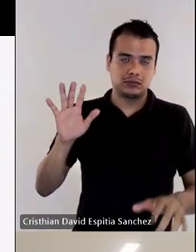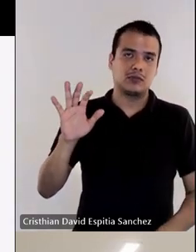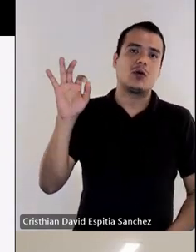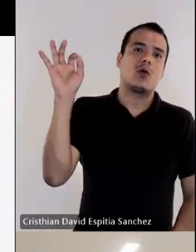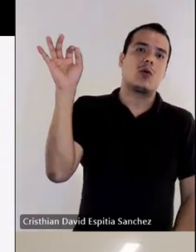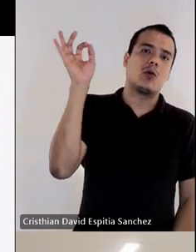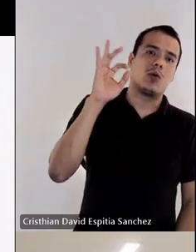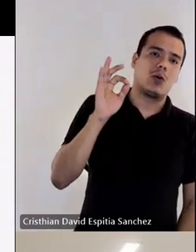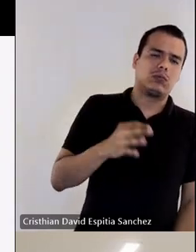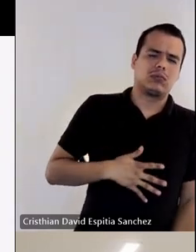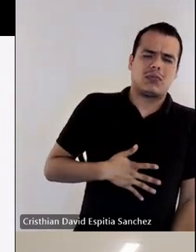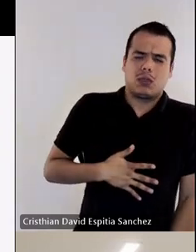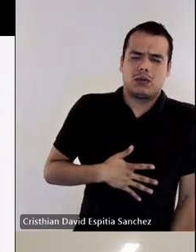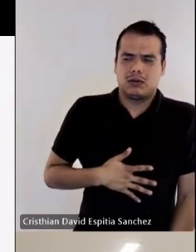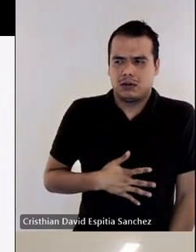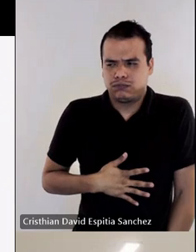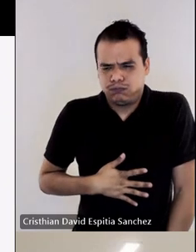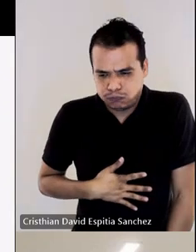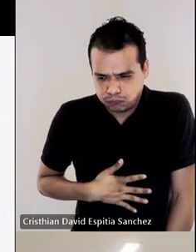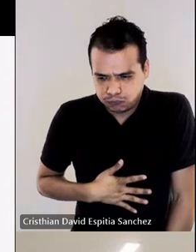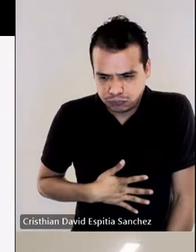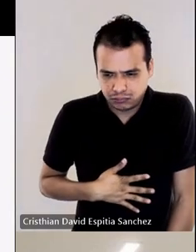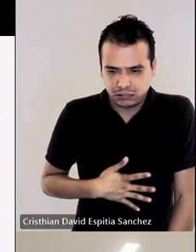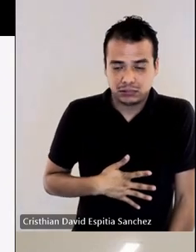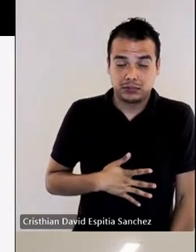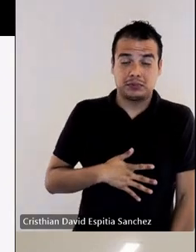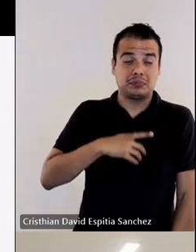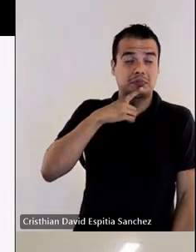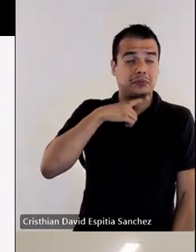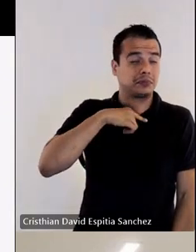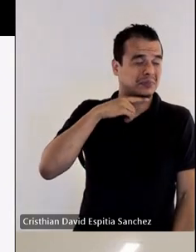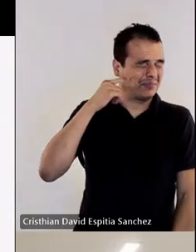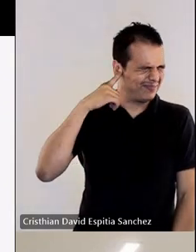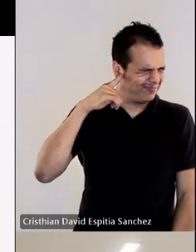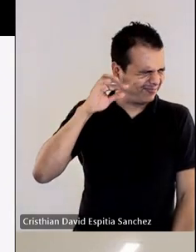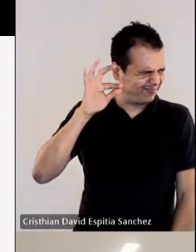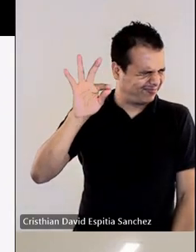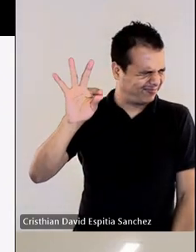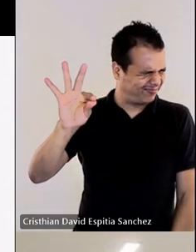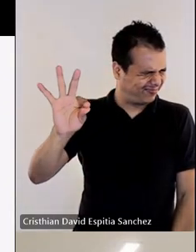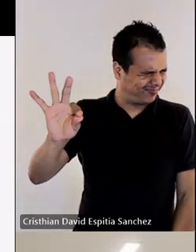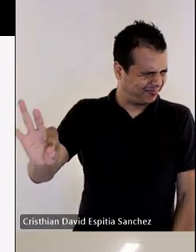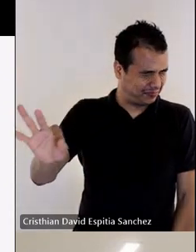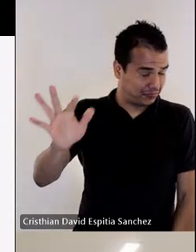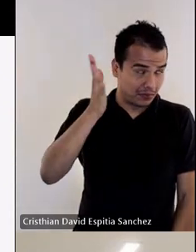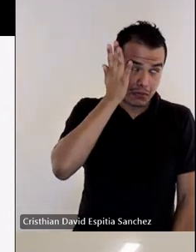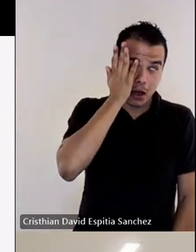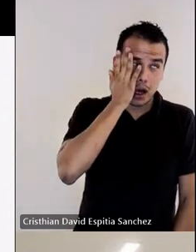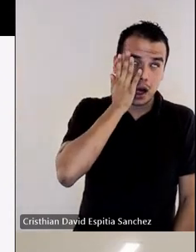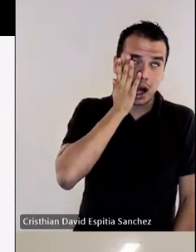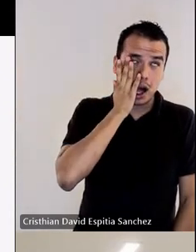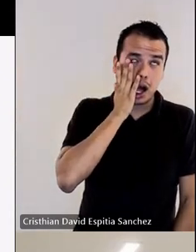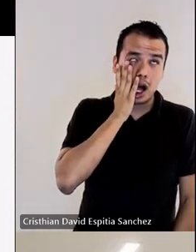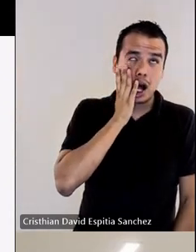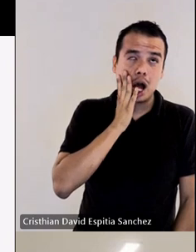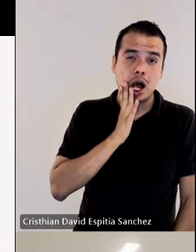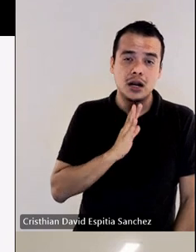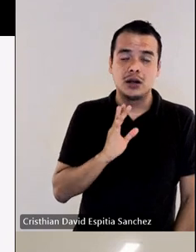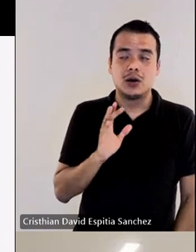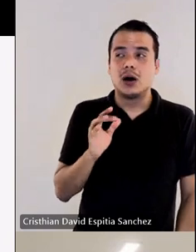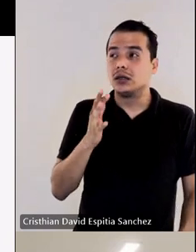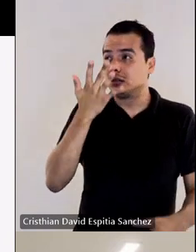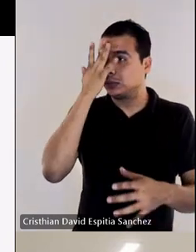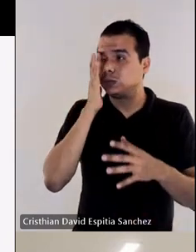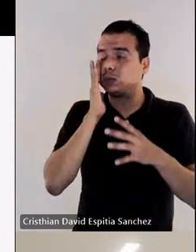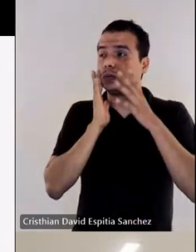de náuseas, visión borrosa, zumbidos en los oídos, palidez y sudoración muy fría. En estos